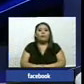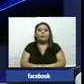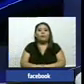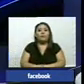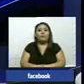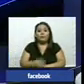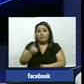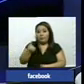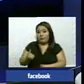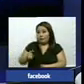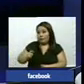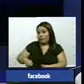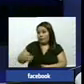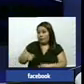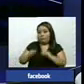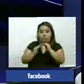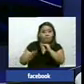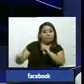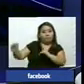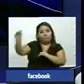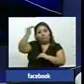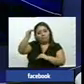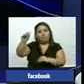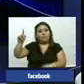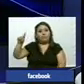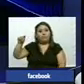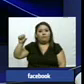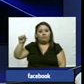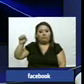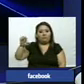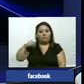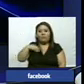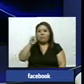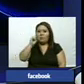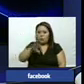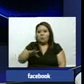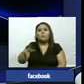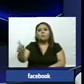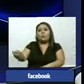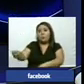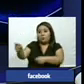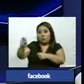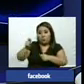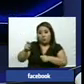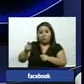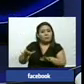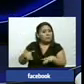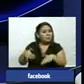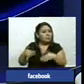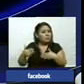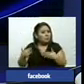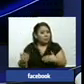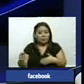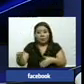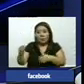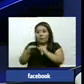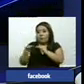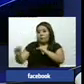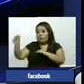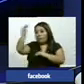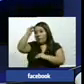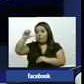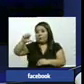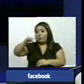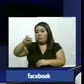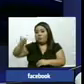Y los magistrados del Tribunal Supremo Electoral volvieron a referirse a la admisión de una demanda de inconstitucionalidad por parte de la Sala de lo Constitucional